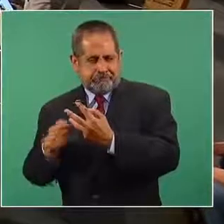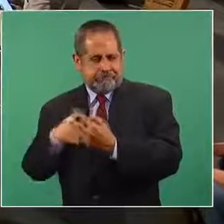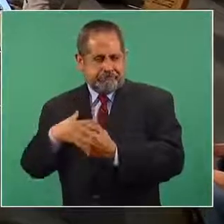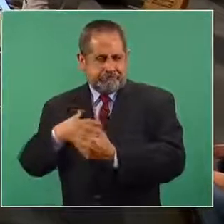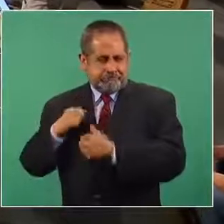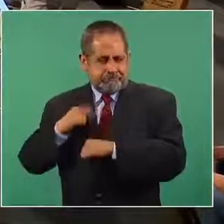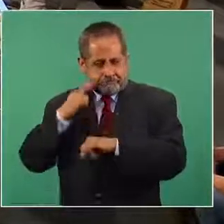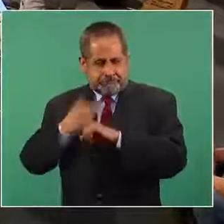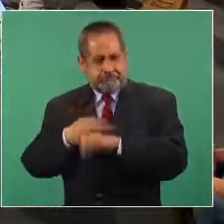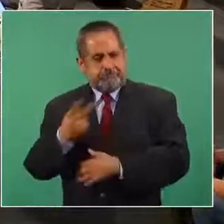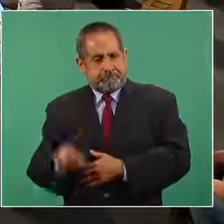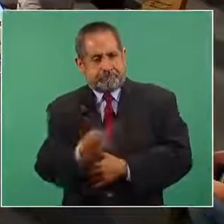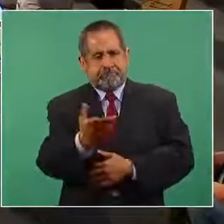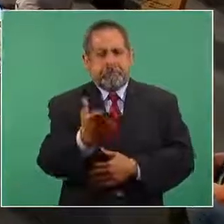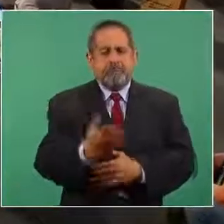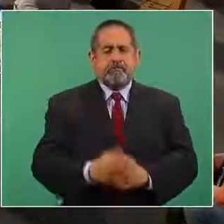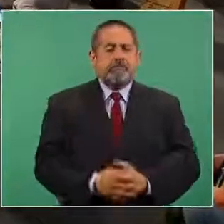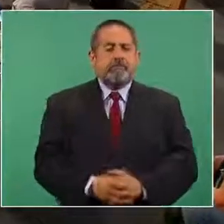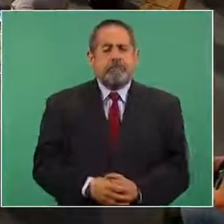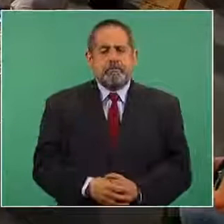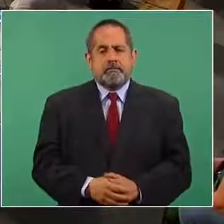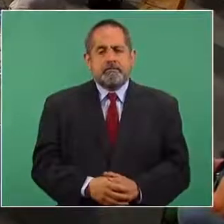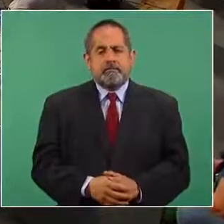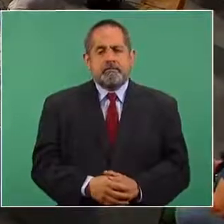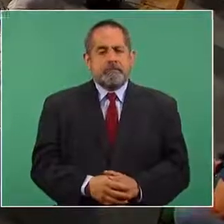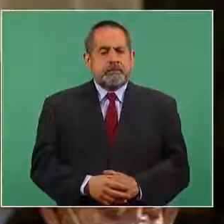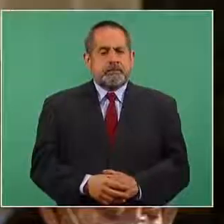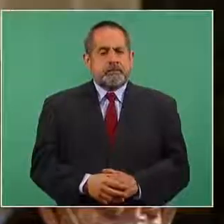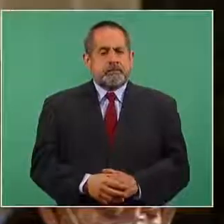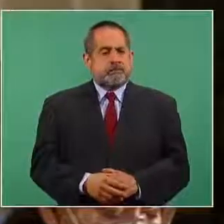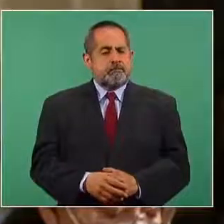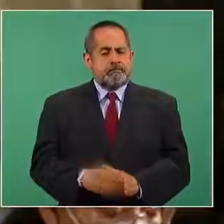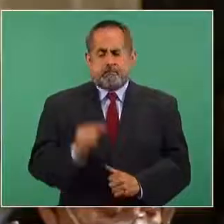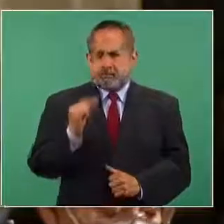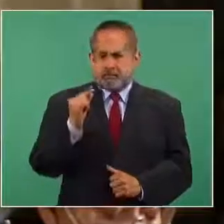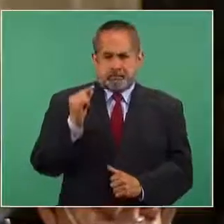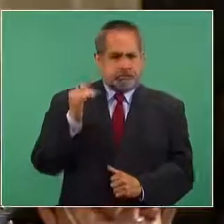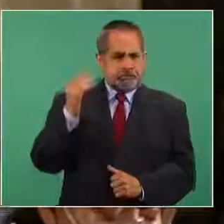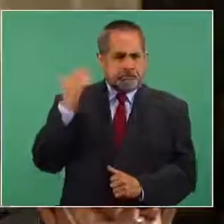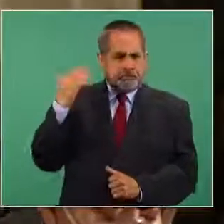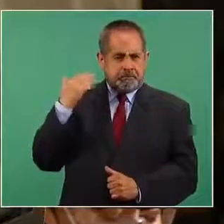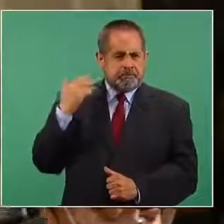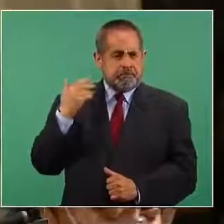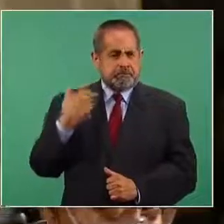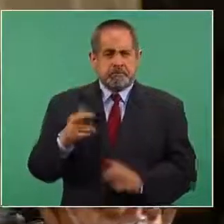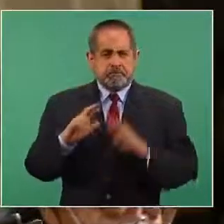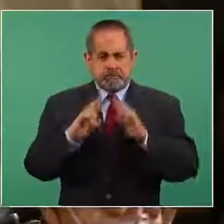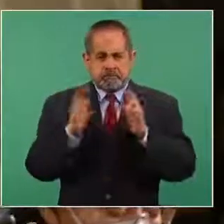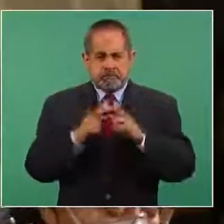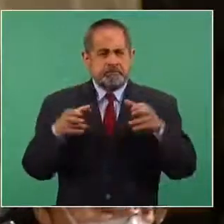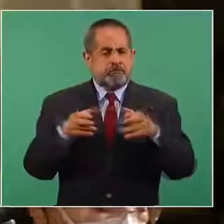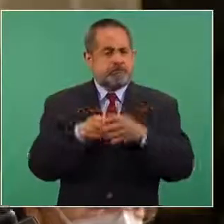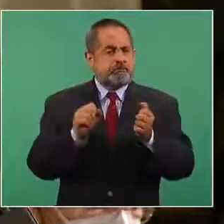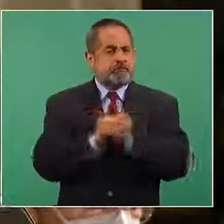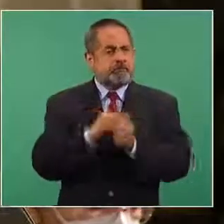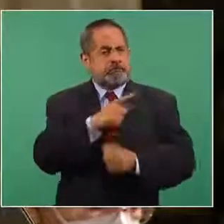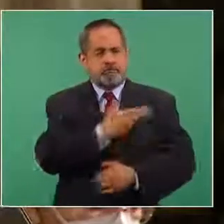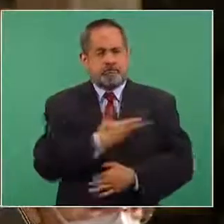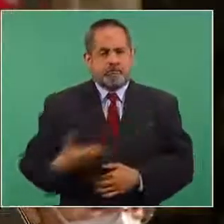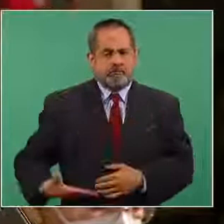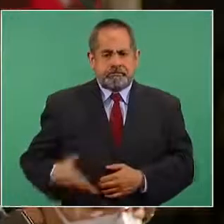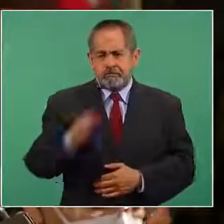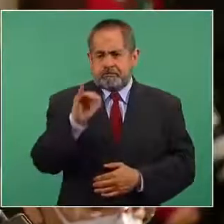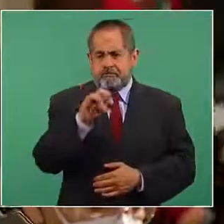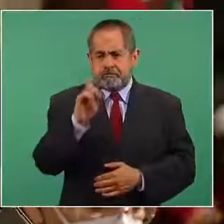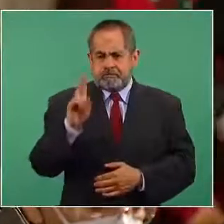Tijuana. Preguntarle, presidente, como resultado de la reunión que tuvieron bilateral ayer con el presidente Biden